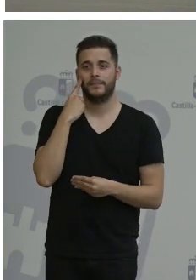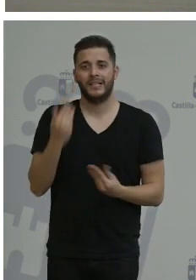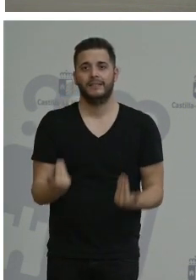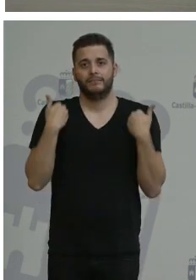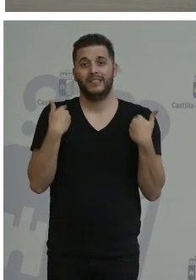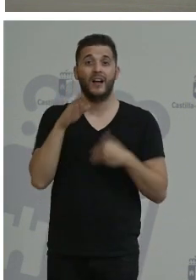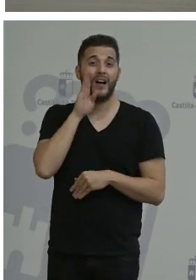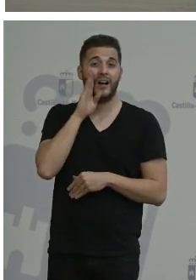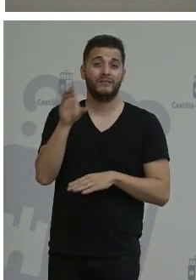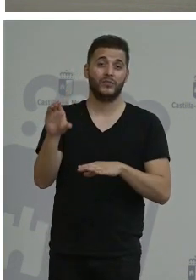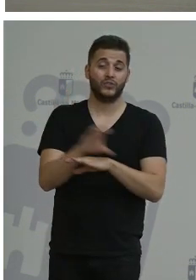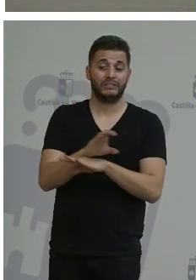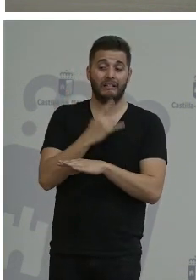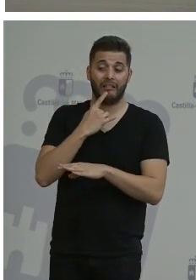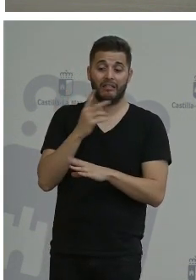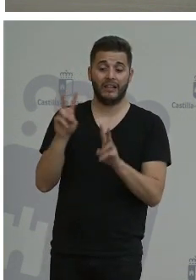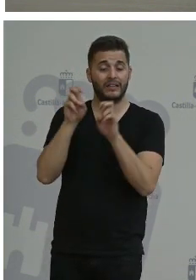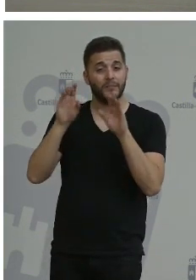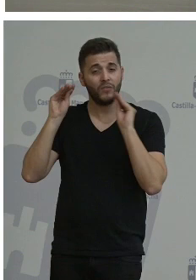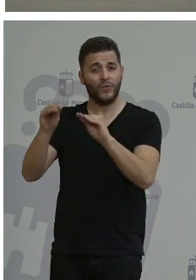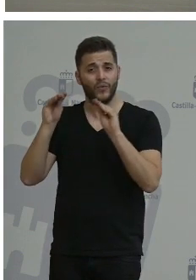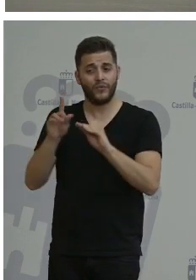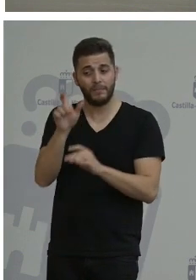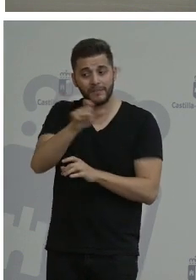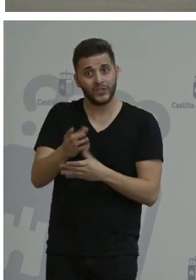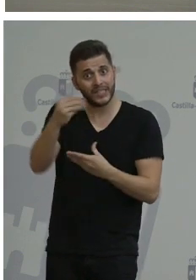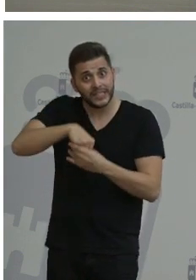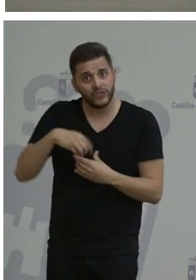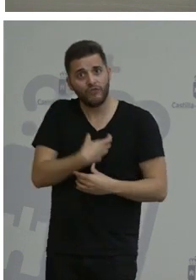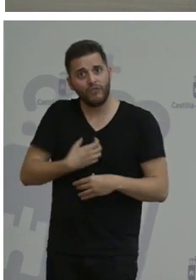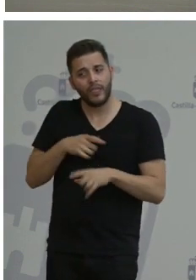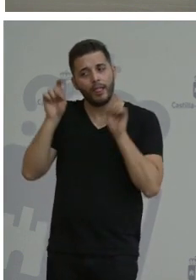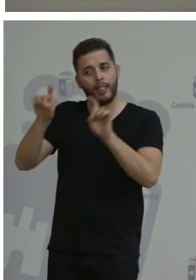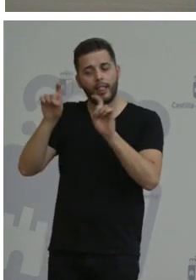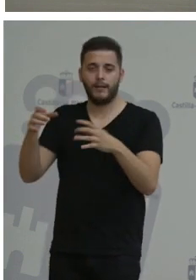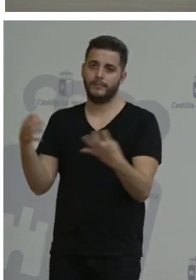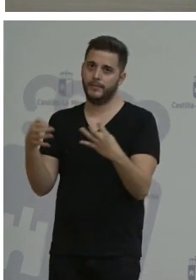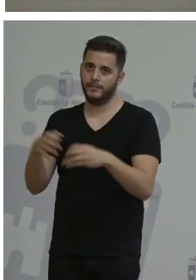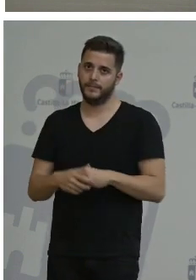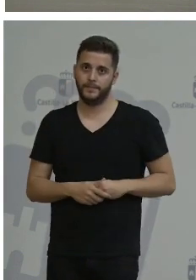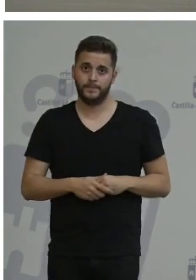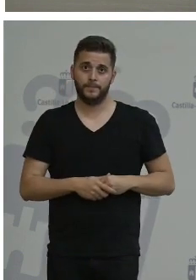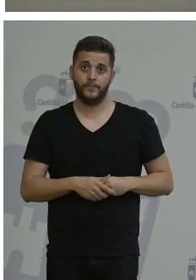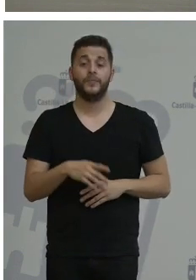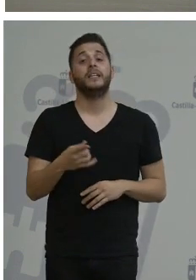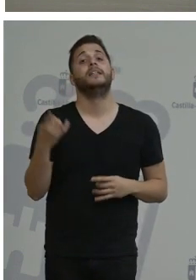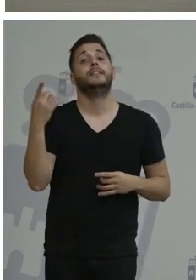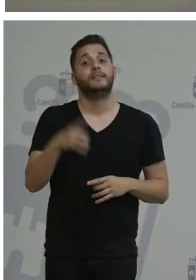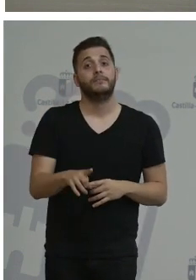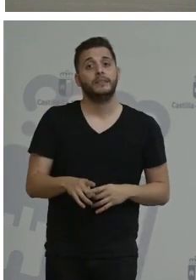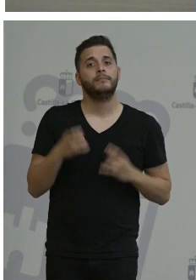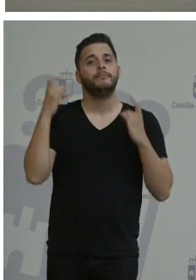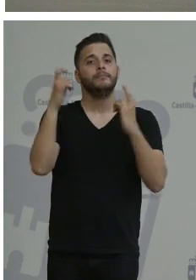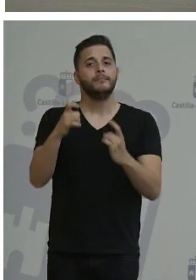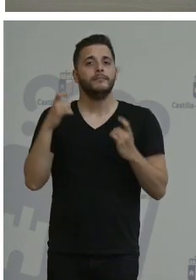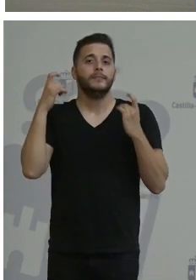de formar en lo interno al funcionariado y de también tratar de sensibilizar de